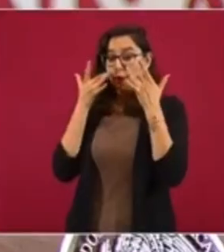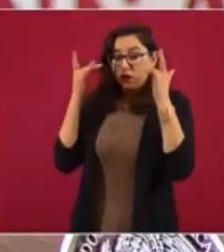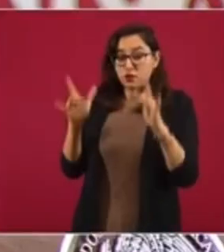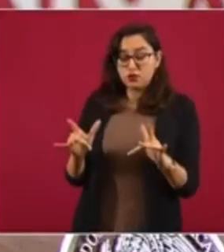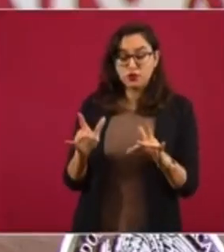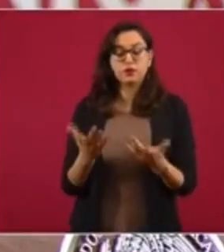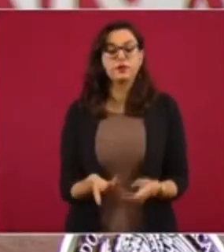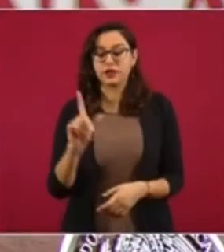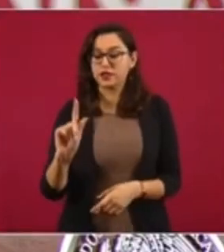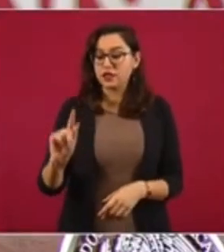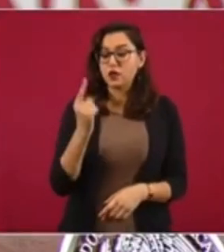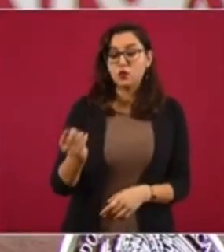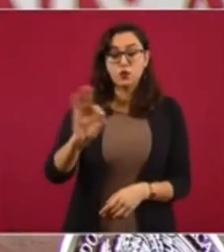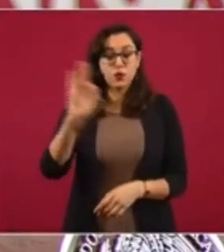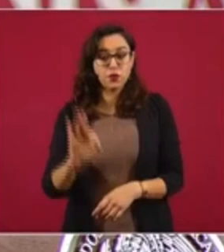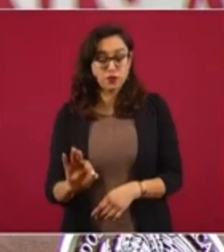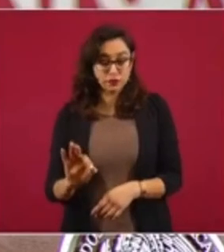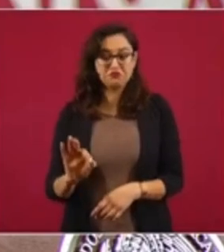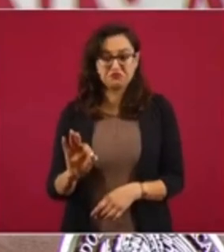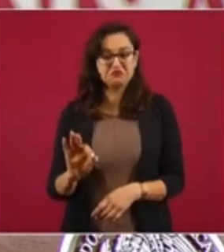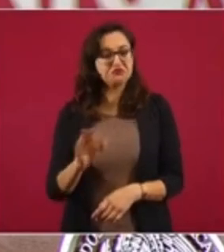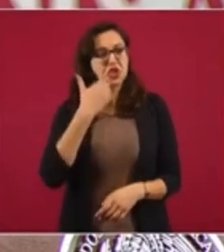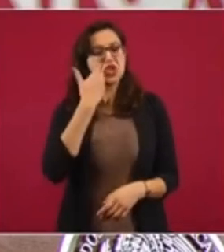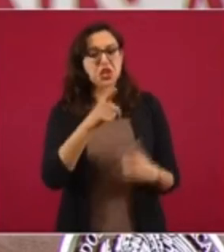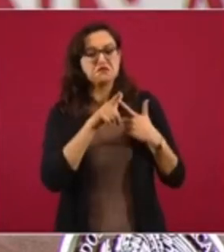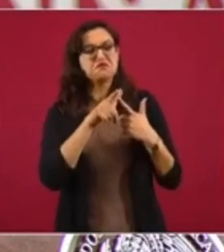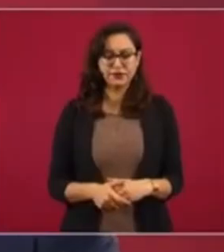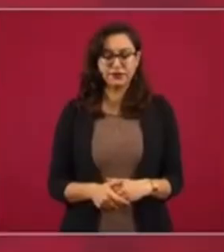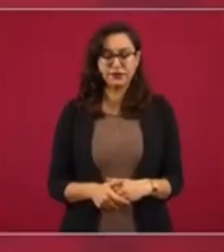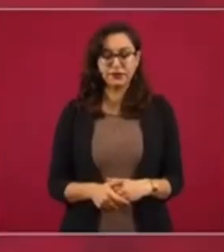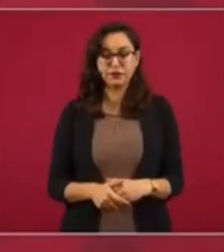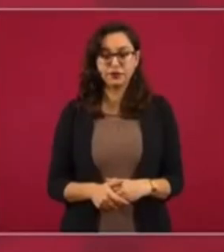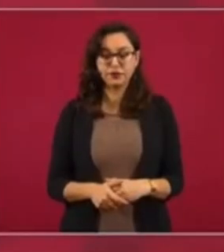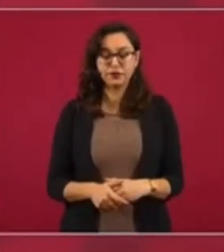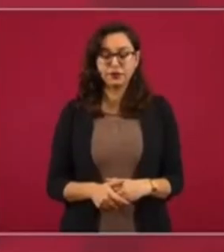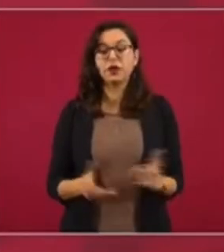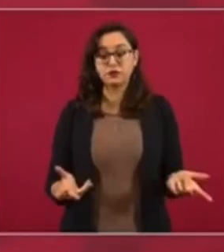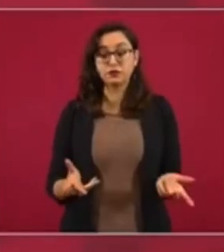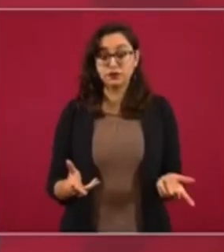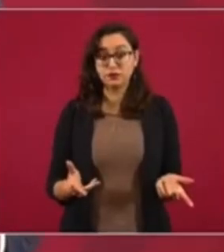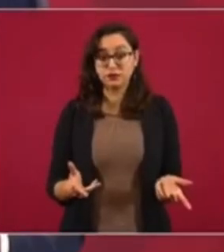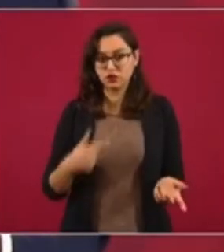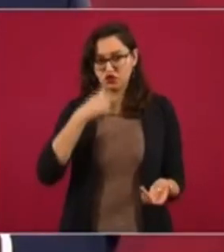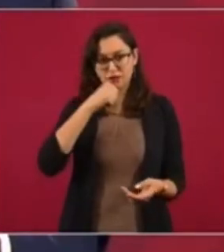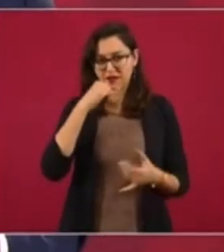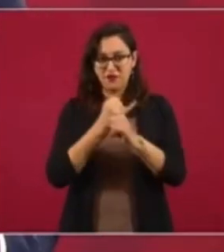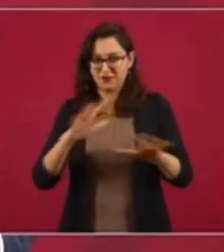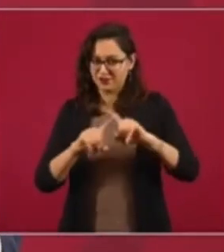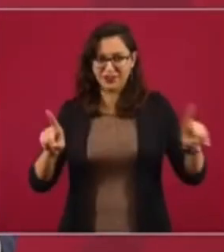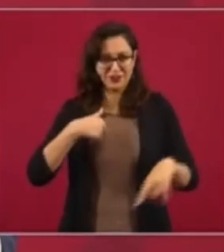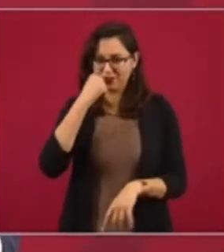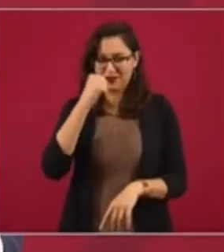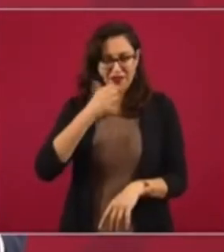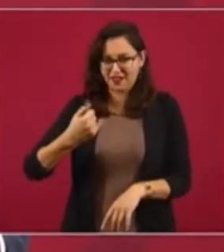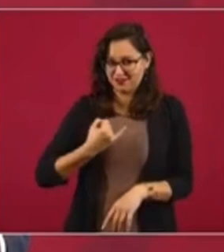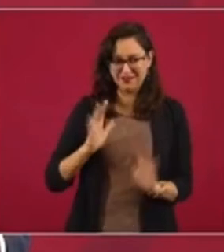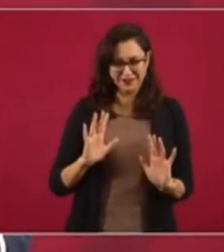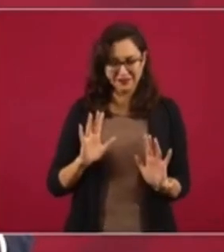traemos 71% a favor de que continúe. Ya ven que yo siempre tengo otros datos, ¿no?